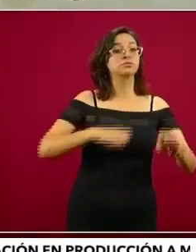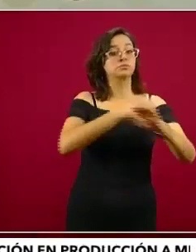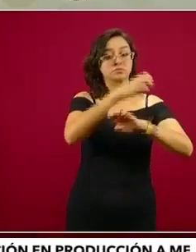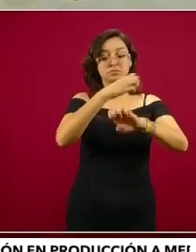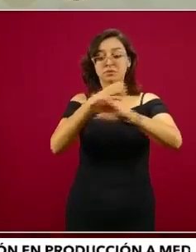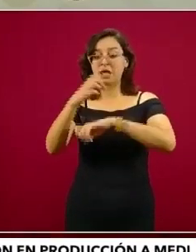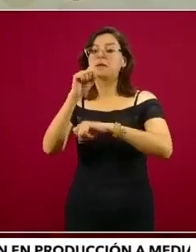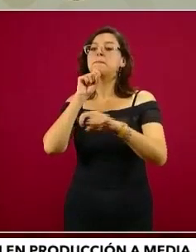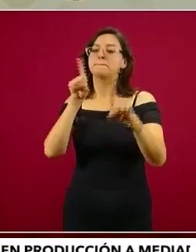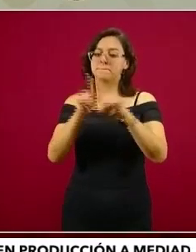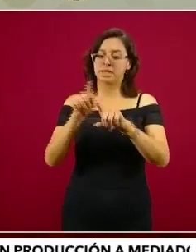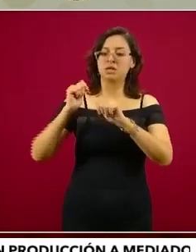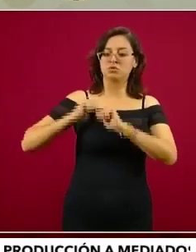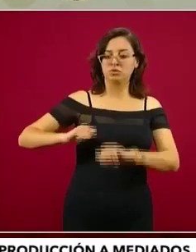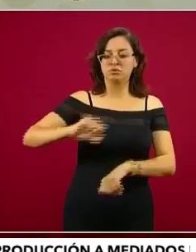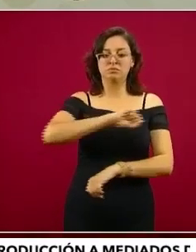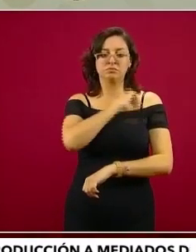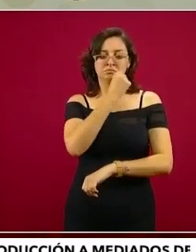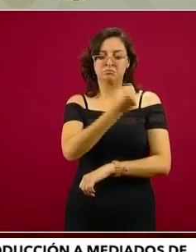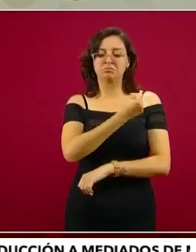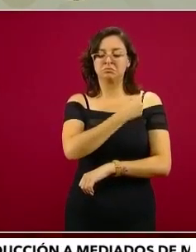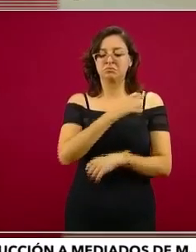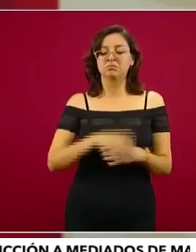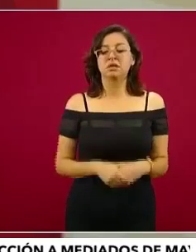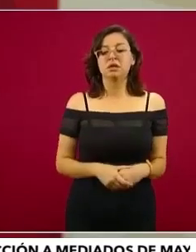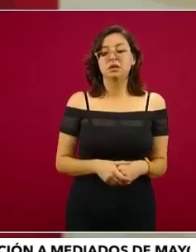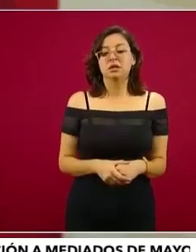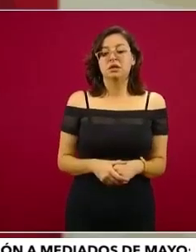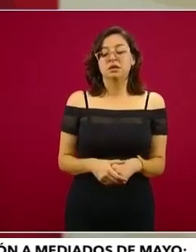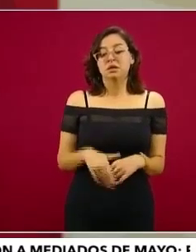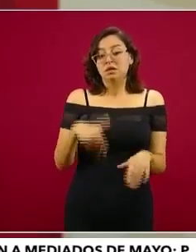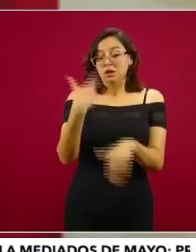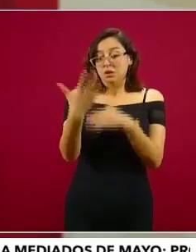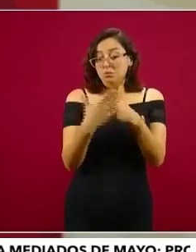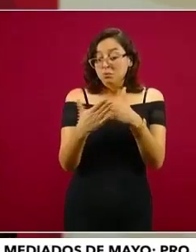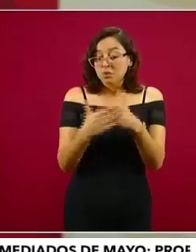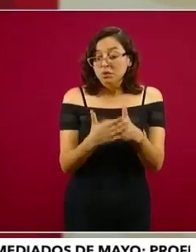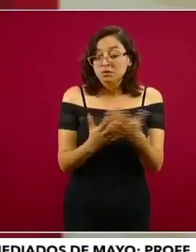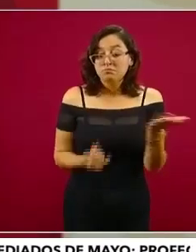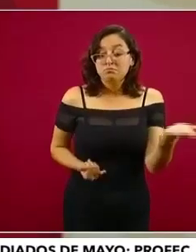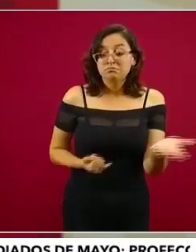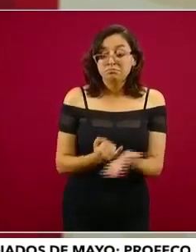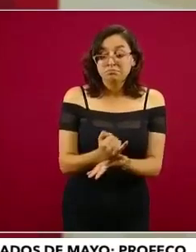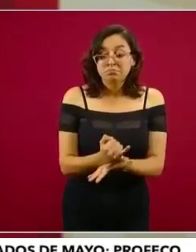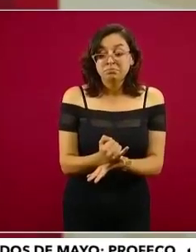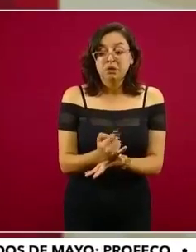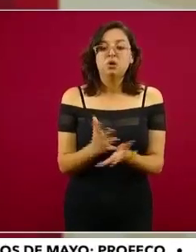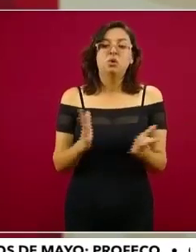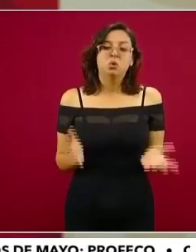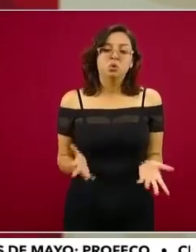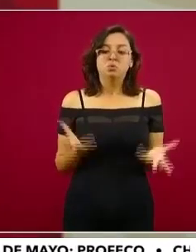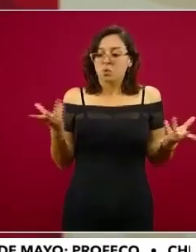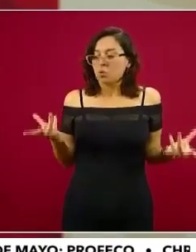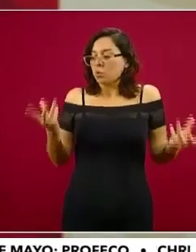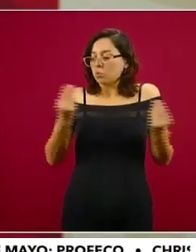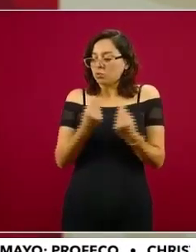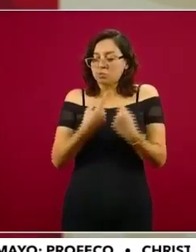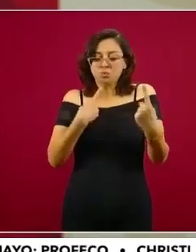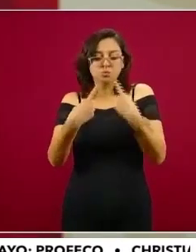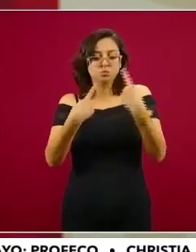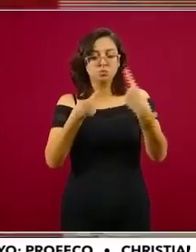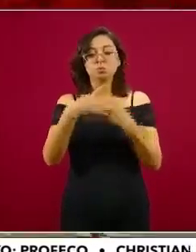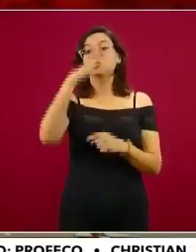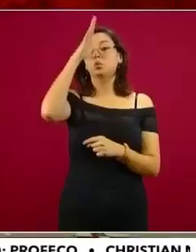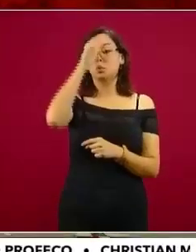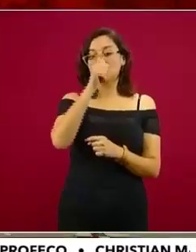también son autoridad sanitaria. Entonces, en realidad, las acciones que se determinan se hacen generalmente de común acuerdo,